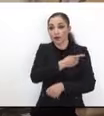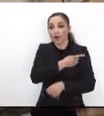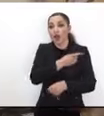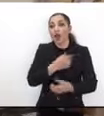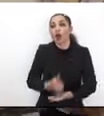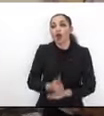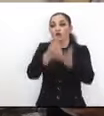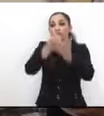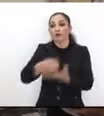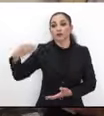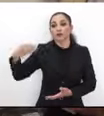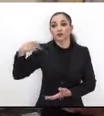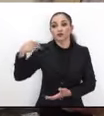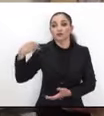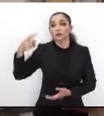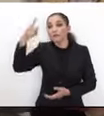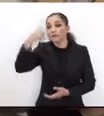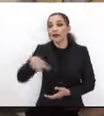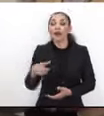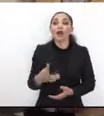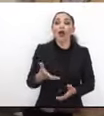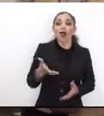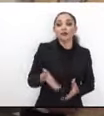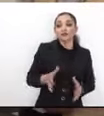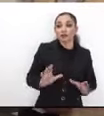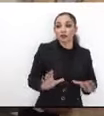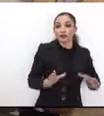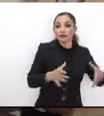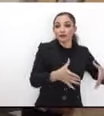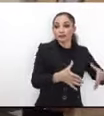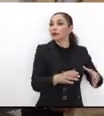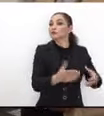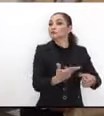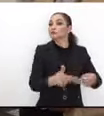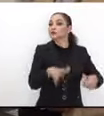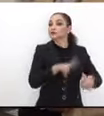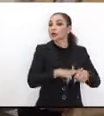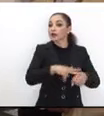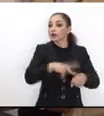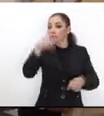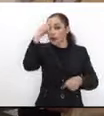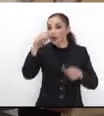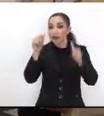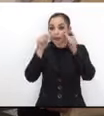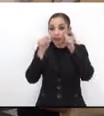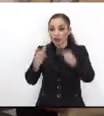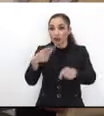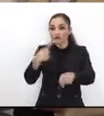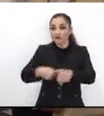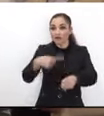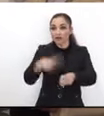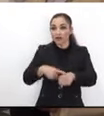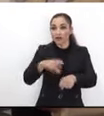acciones de tener estas instalaciones para esta enfermedad del COVID-19. Este se trata de un